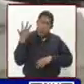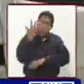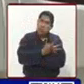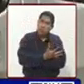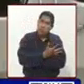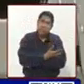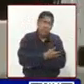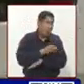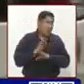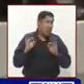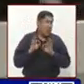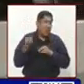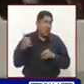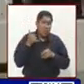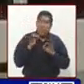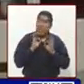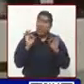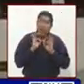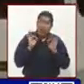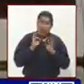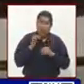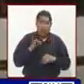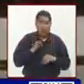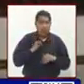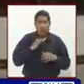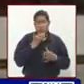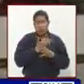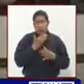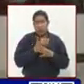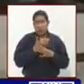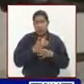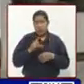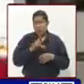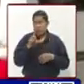cinco días, no, ni una llamada a mí, nada. Yo le insistí